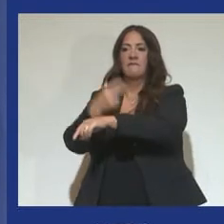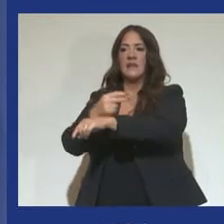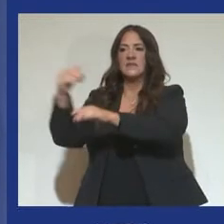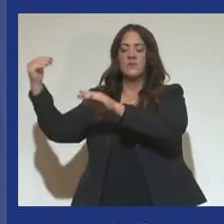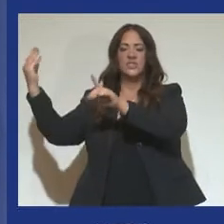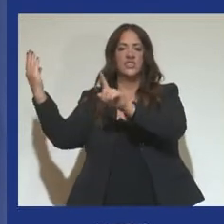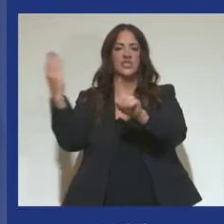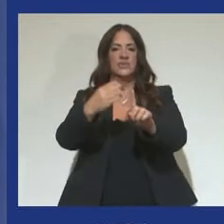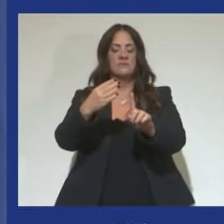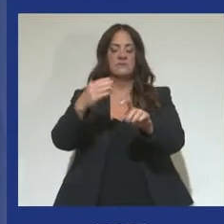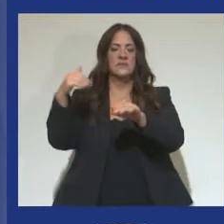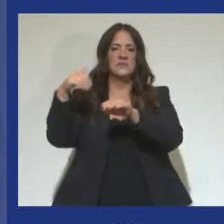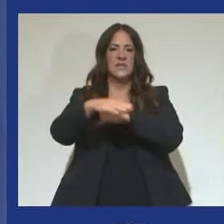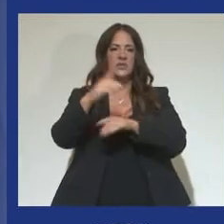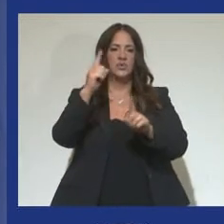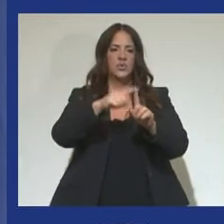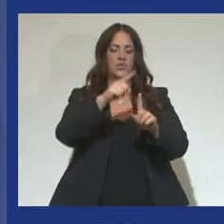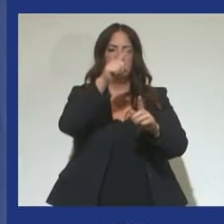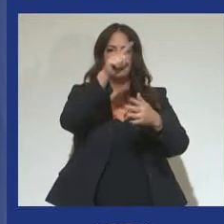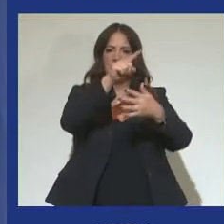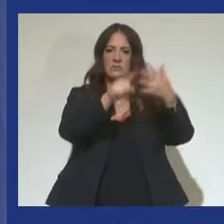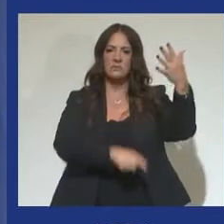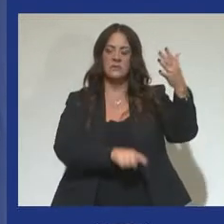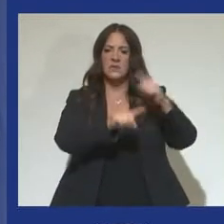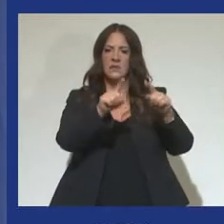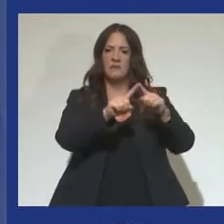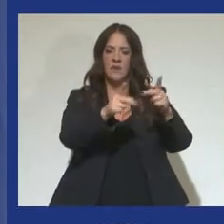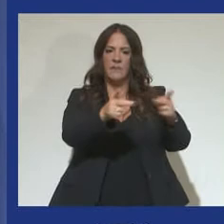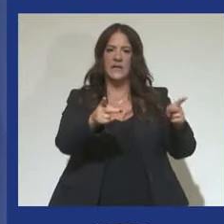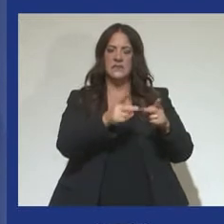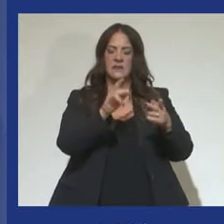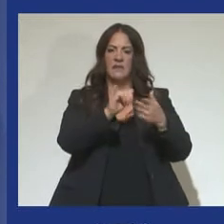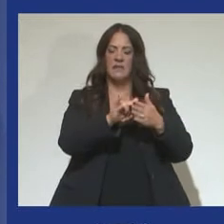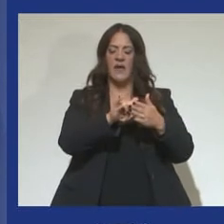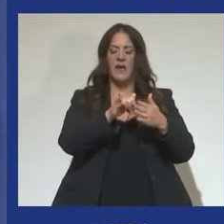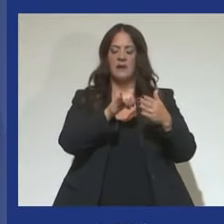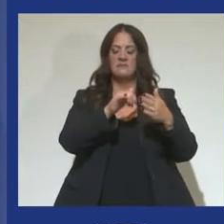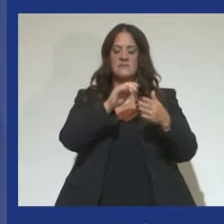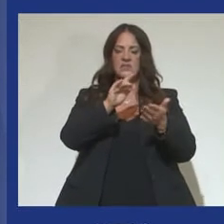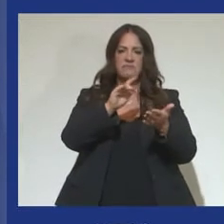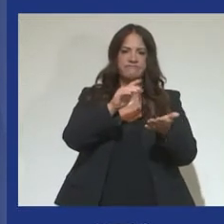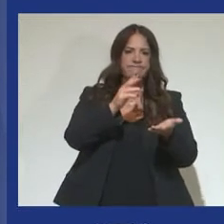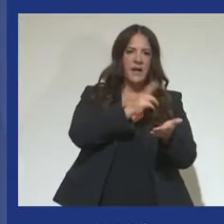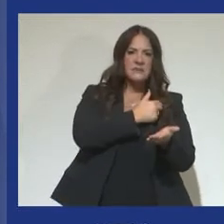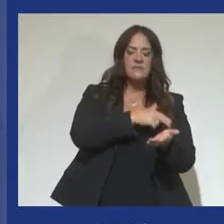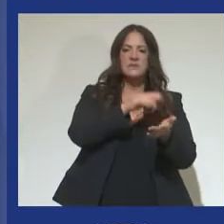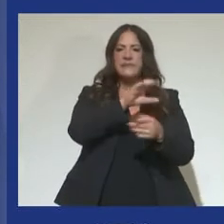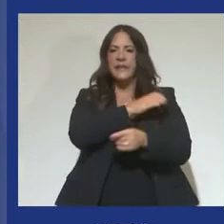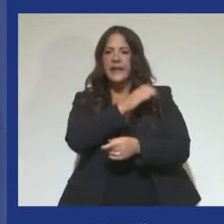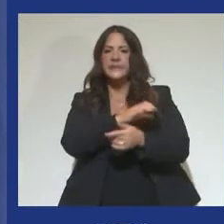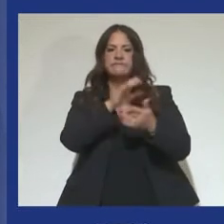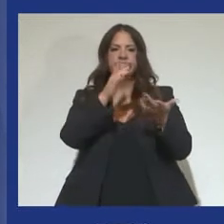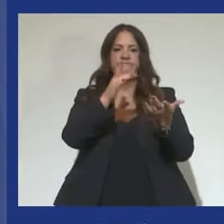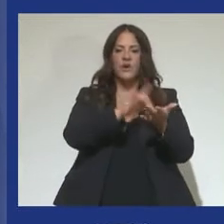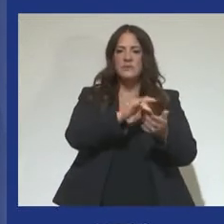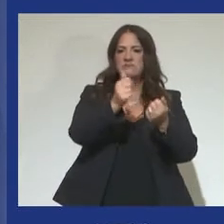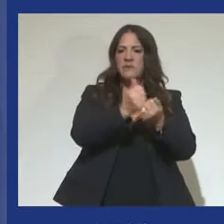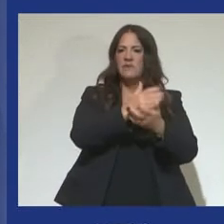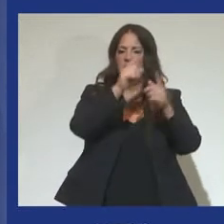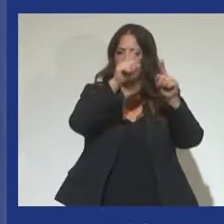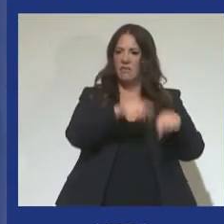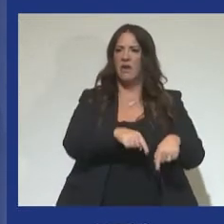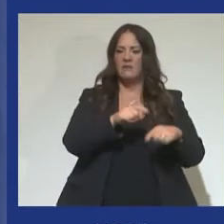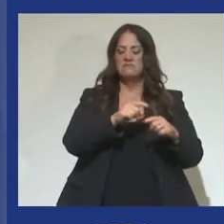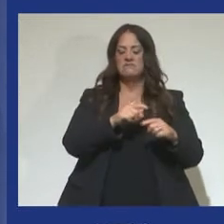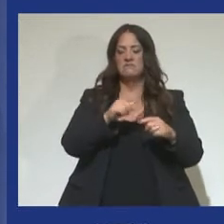clases y iba con los colaboradores locales y les recuerdo si no recuerdan que cada año el estado